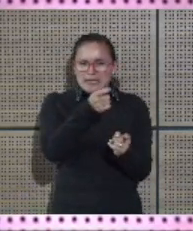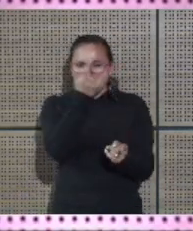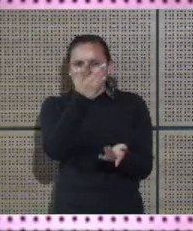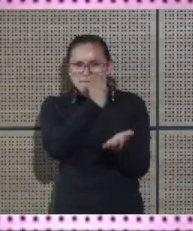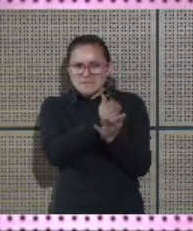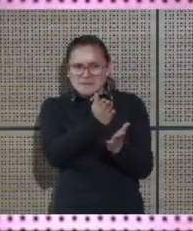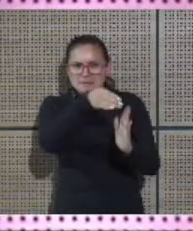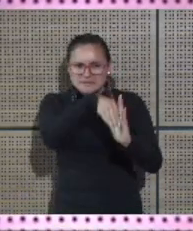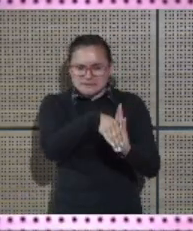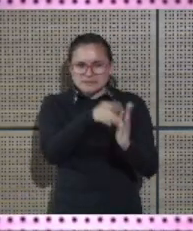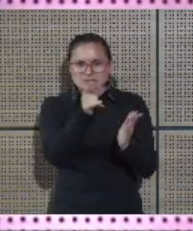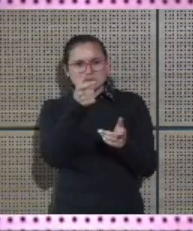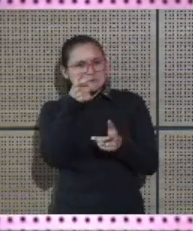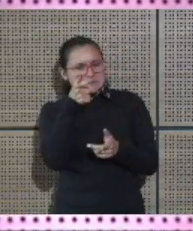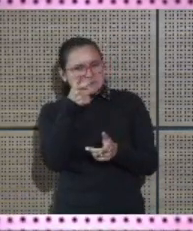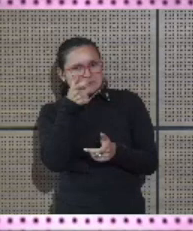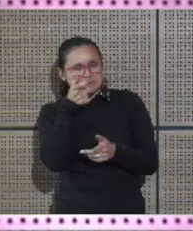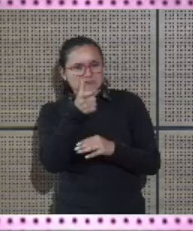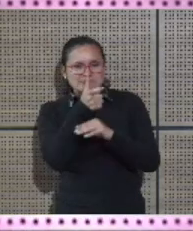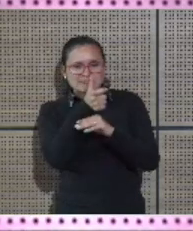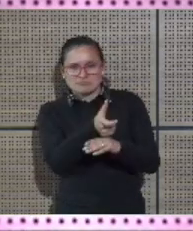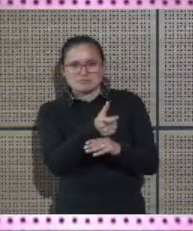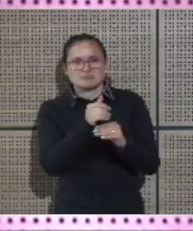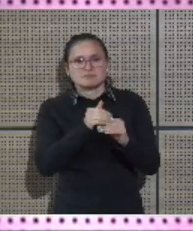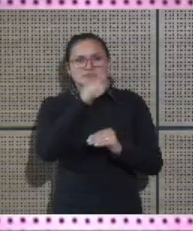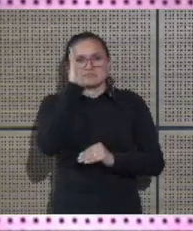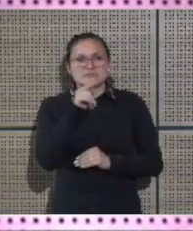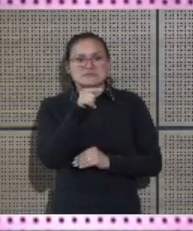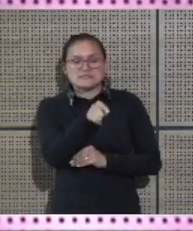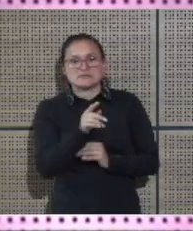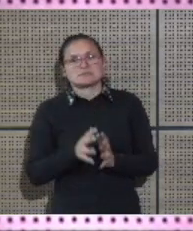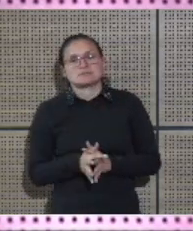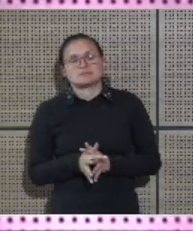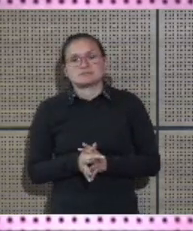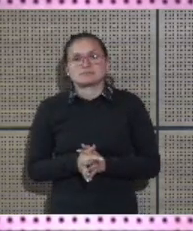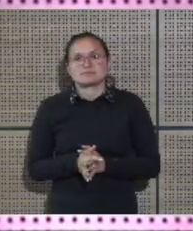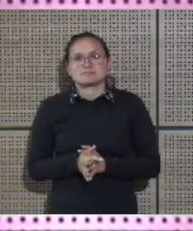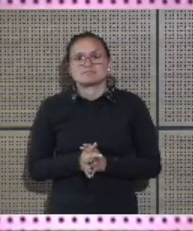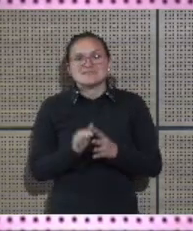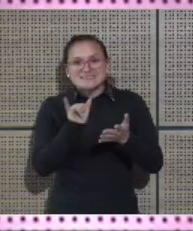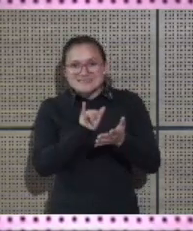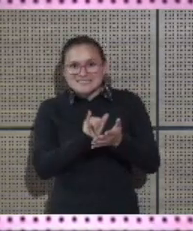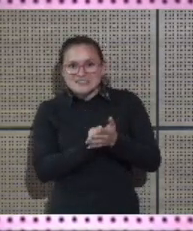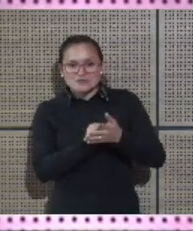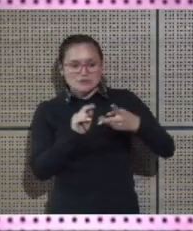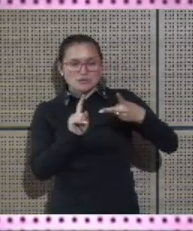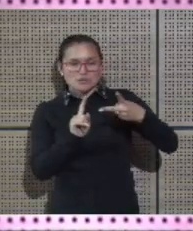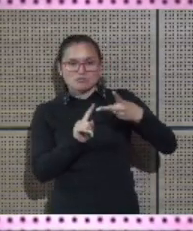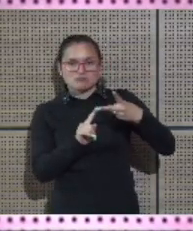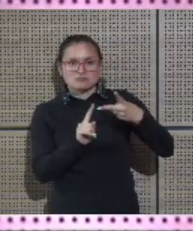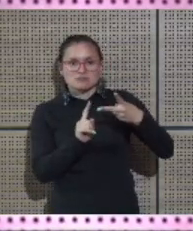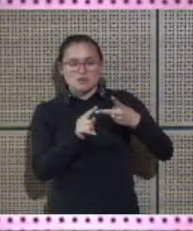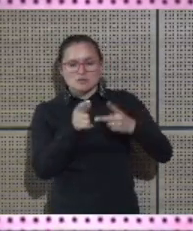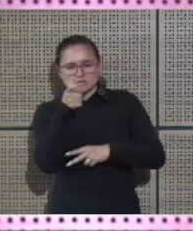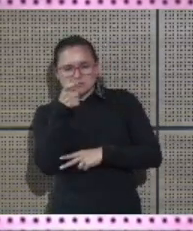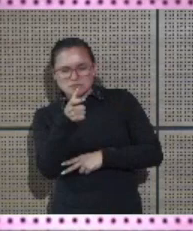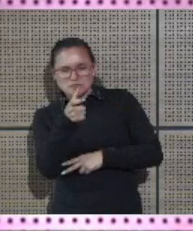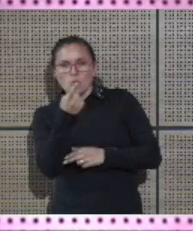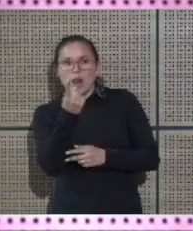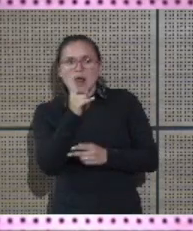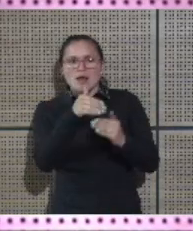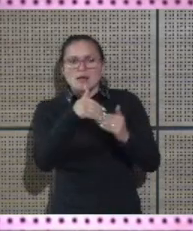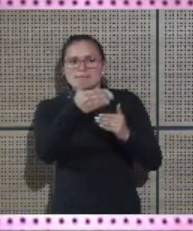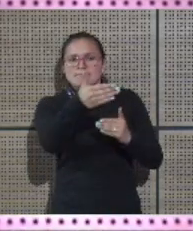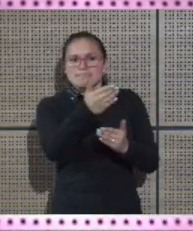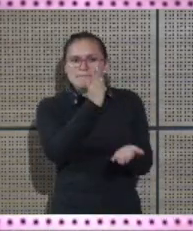Y probablemente desviando la atención sobre donde verdaderamente están los problemas. Entonces, un tema de control de riesgo, el aprender y